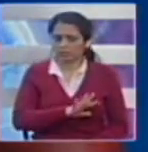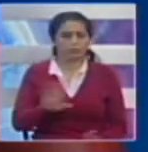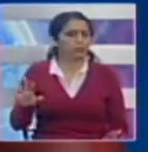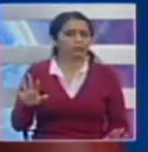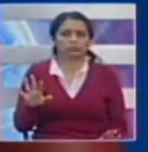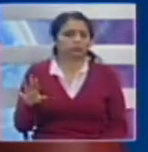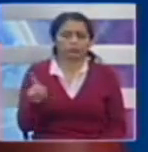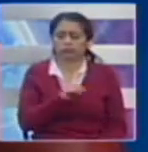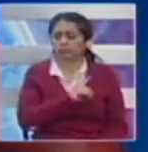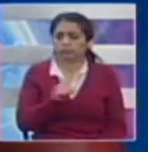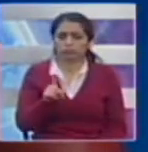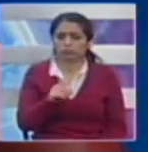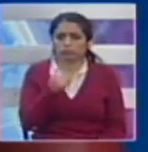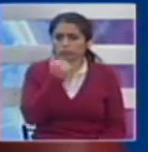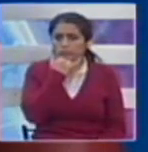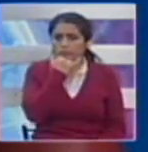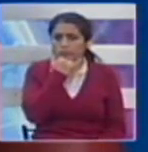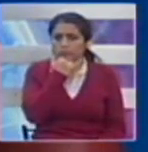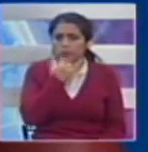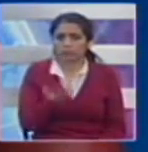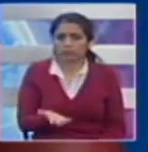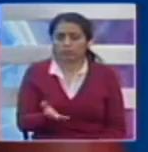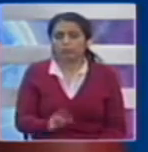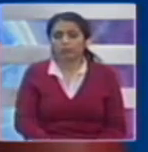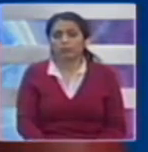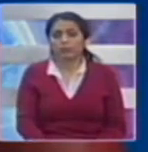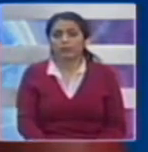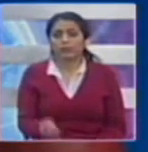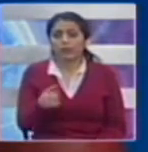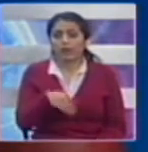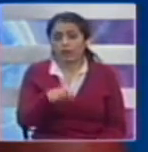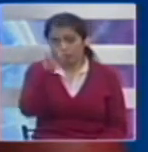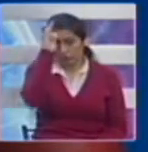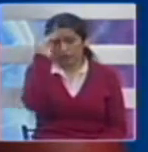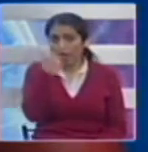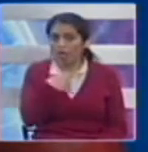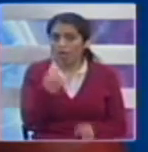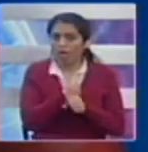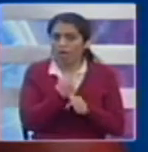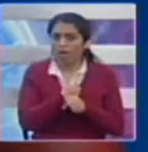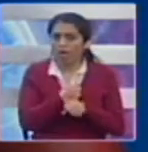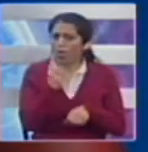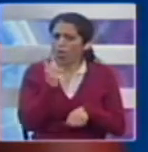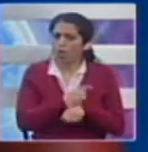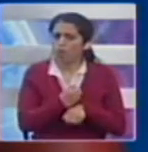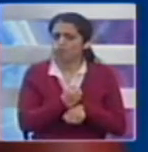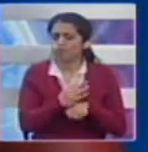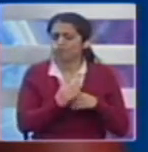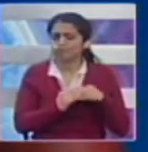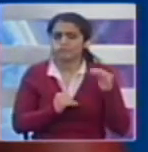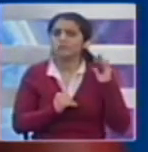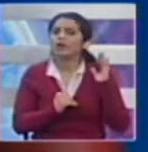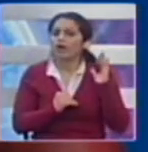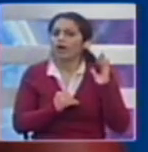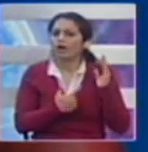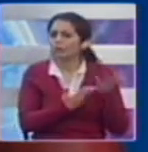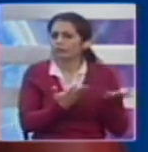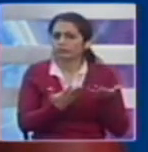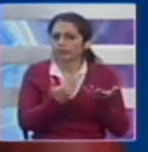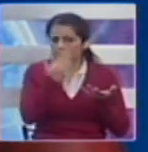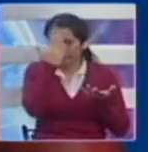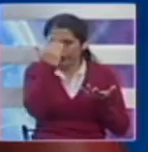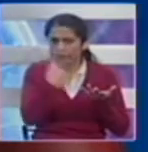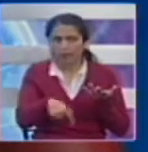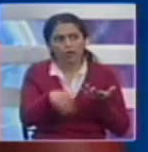porque en ningún momento nuestros médicos, que son buenos, que están trabajando con nosotros, son más, muchísimos más, y conocemos de que